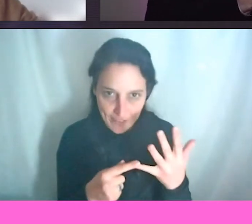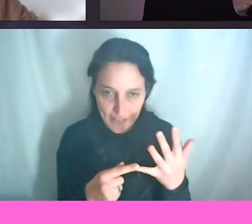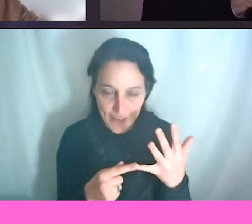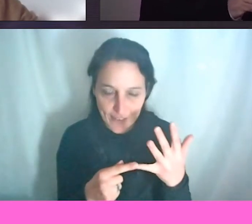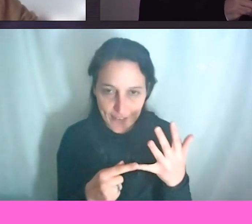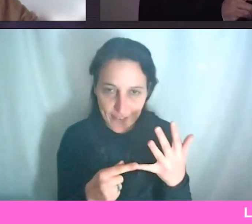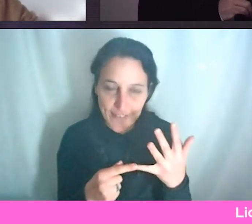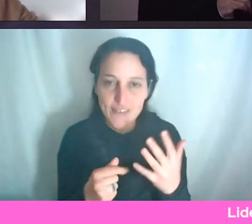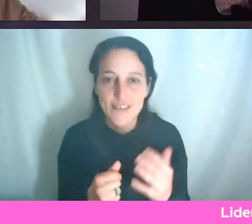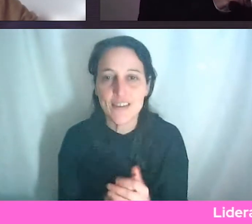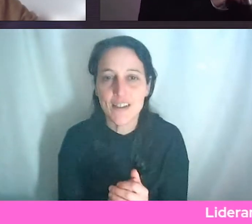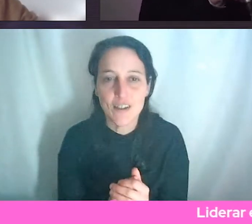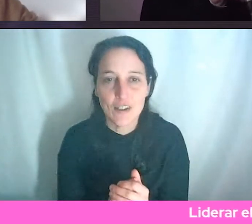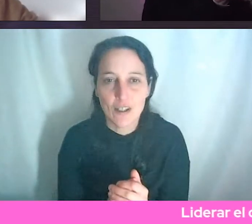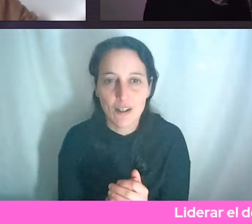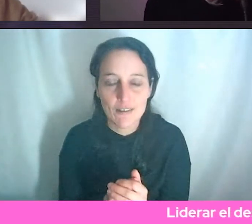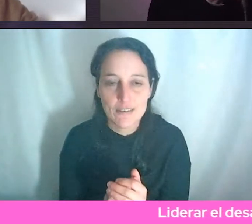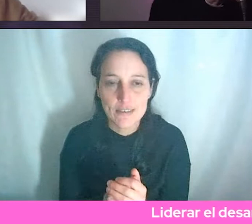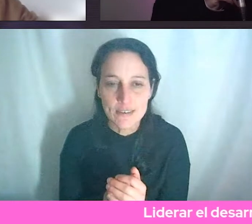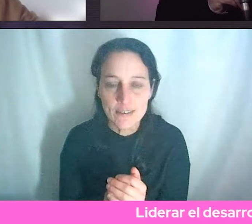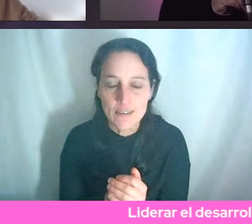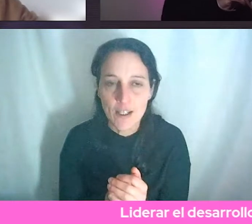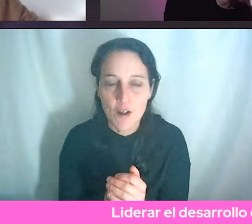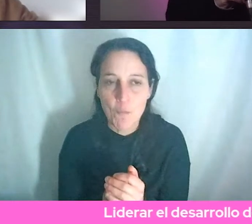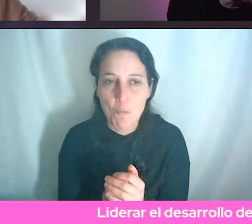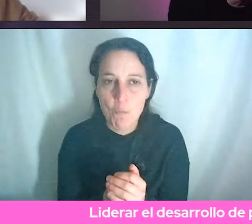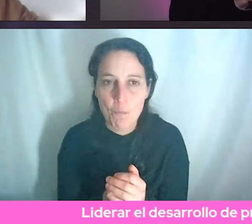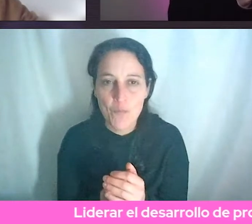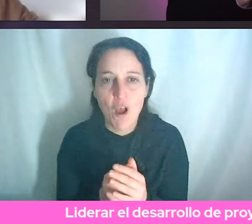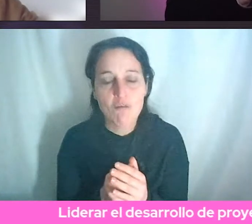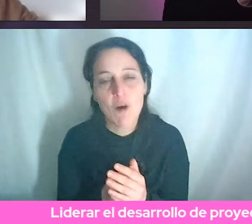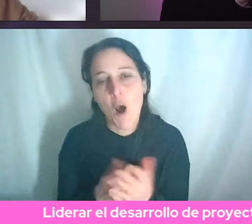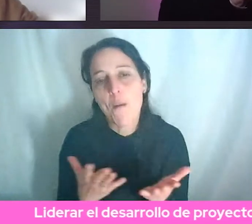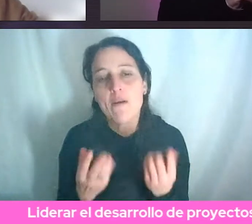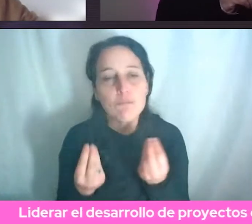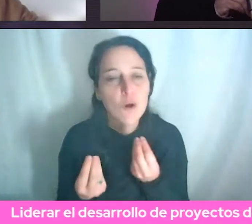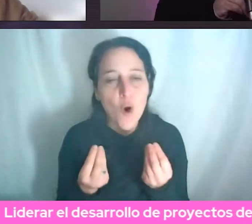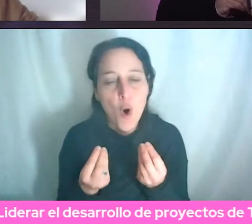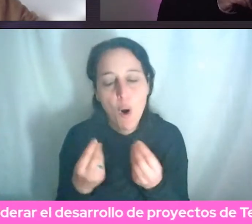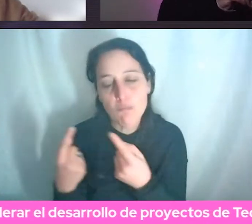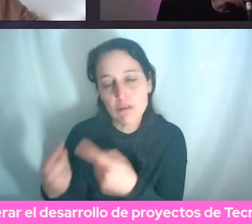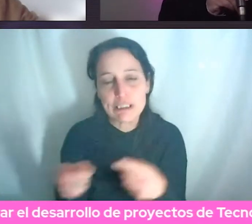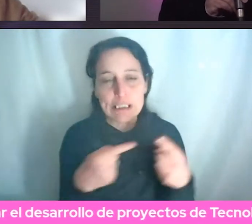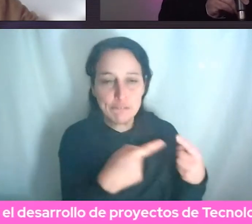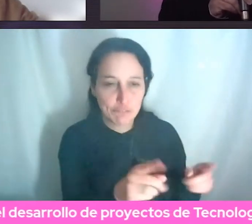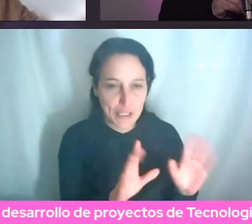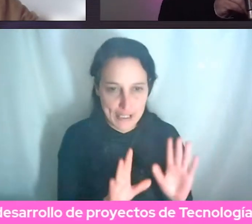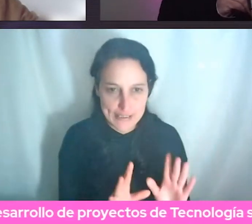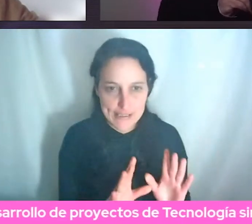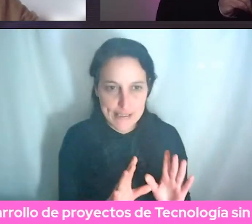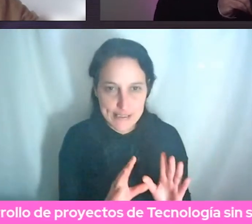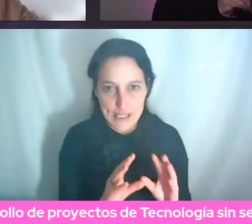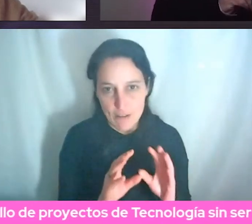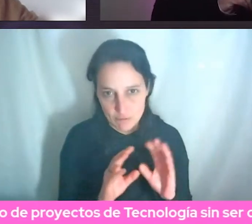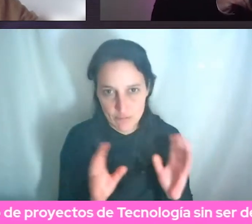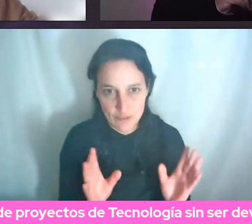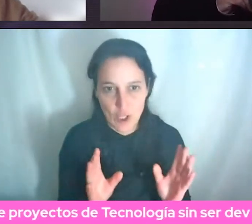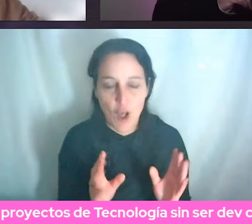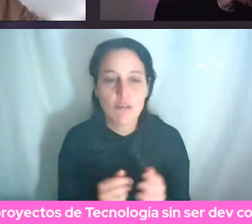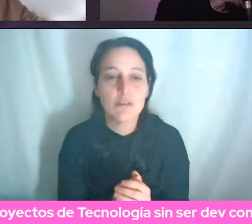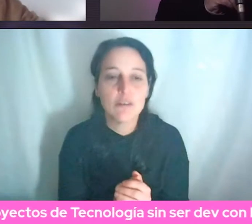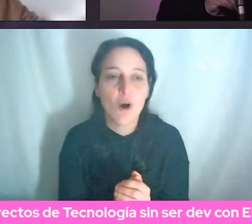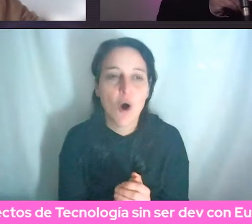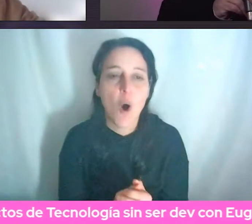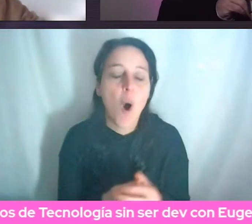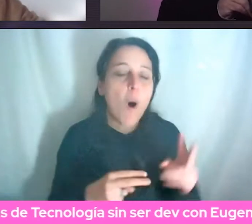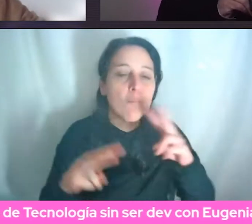Sí, ¿cómo nos diferenciamos de otros fondos? Buscamos sostenibilidad en el tiempo de los proyectos, respetamos